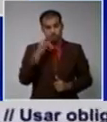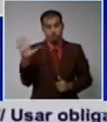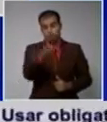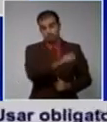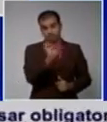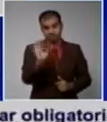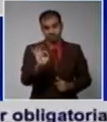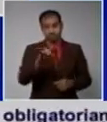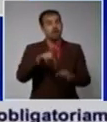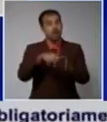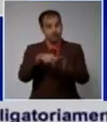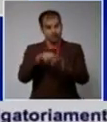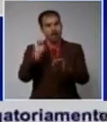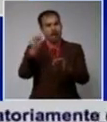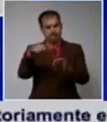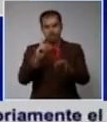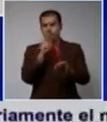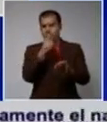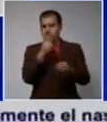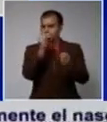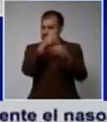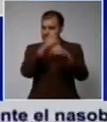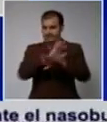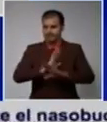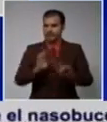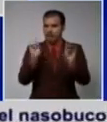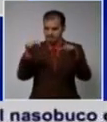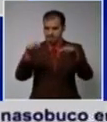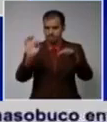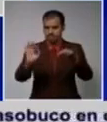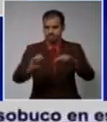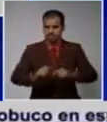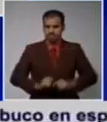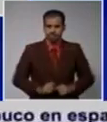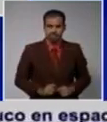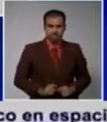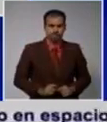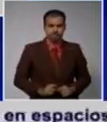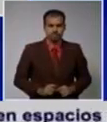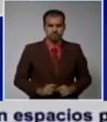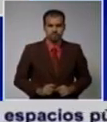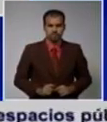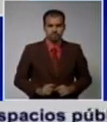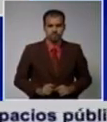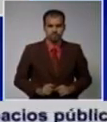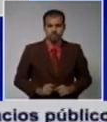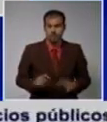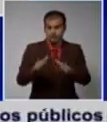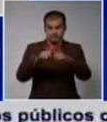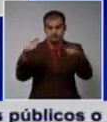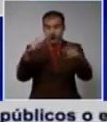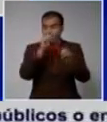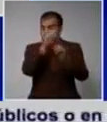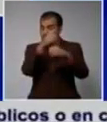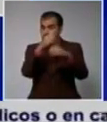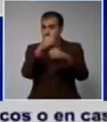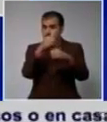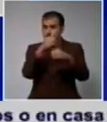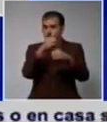especial Isla de la Juventud, y mayores por ciento, como también ha